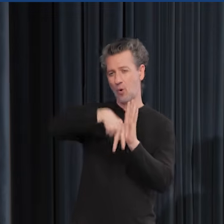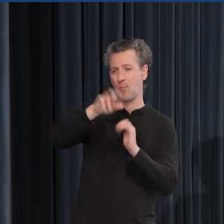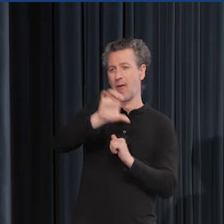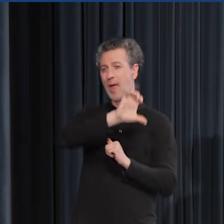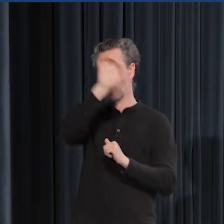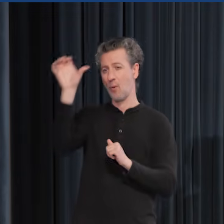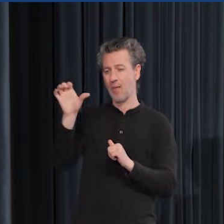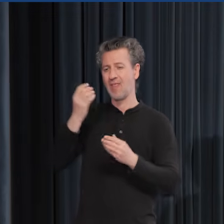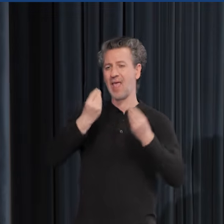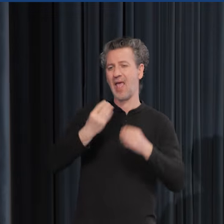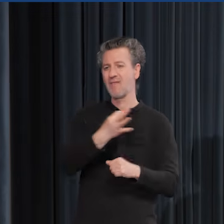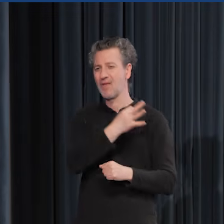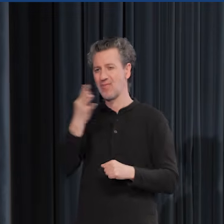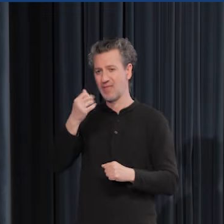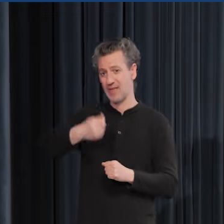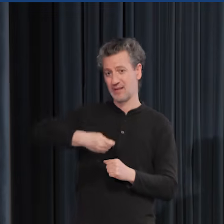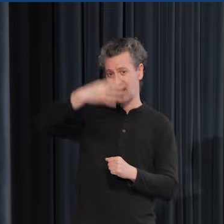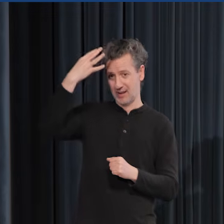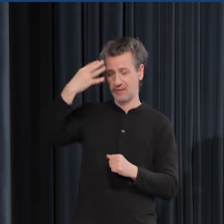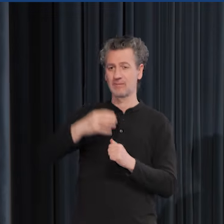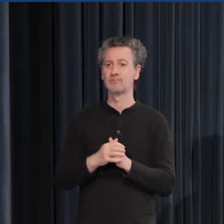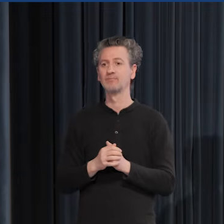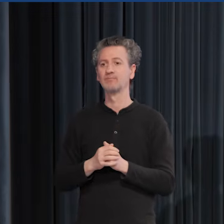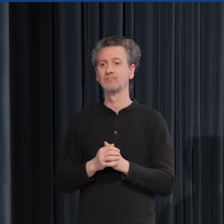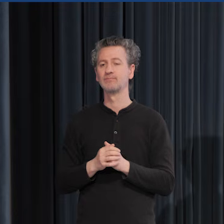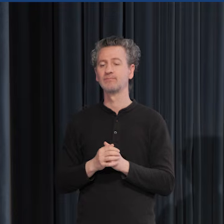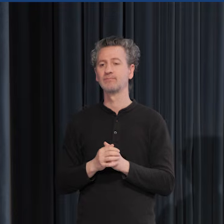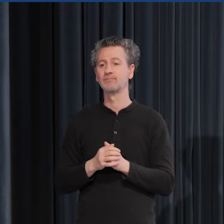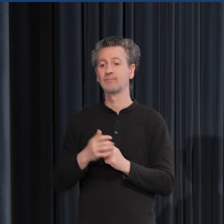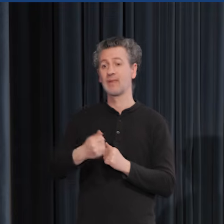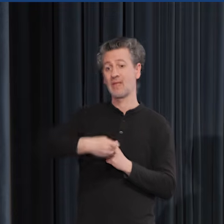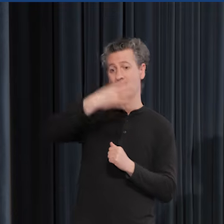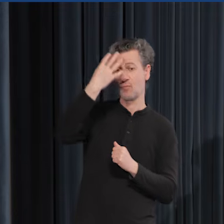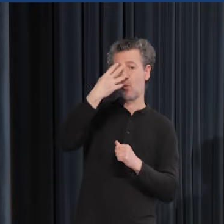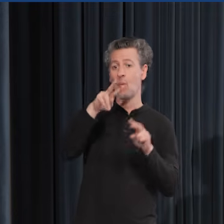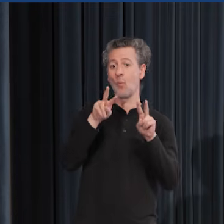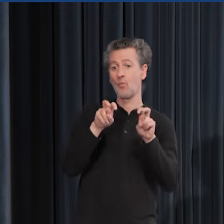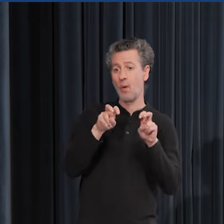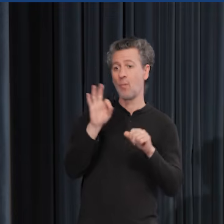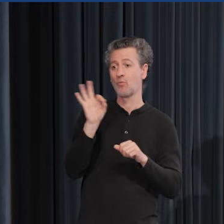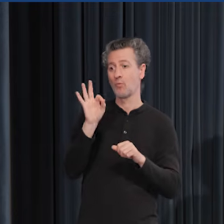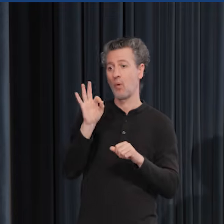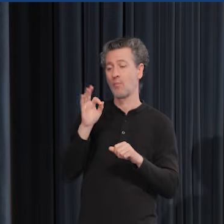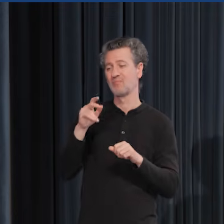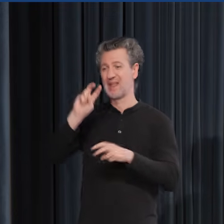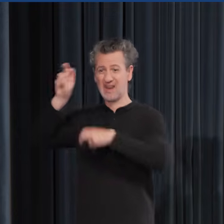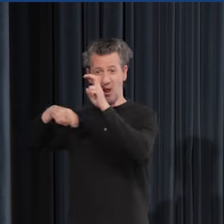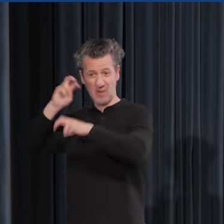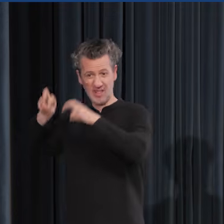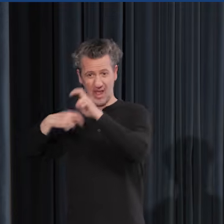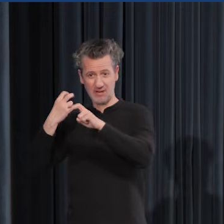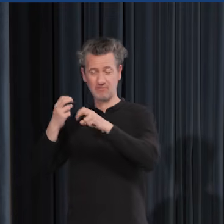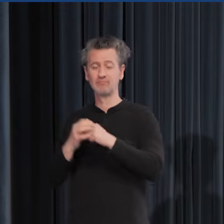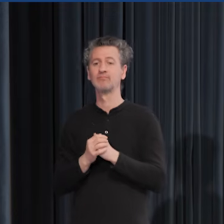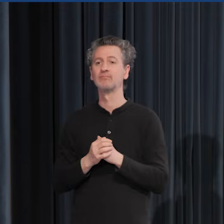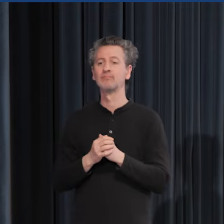de los Edificios, que junto con la Renovation Wave lo que hacen es que los edificios, tanto los nuevos como los que se van a rehabilitar,